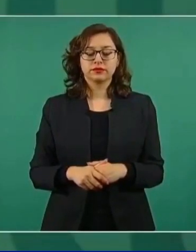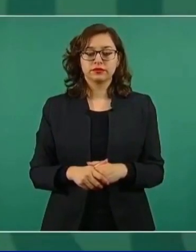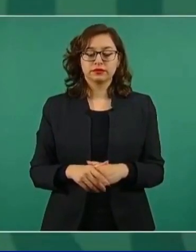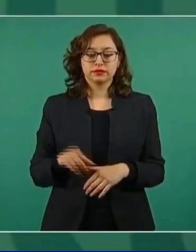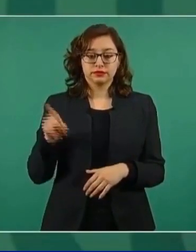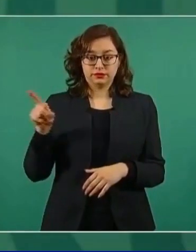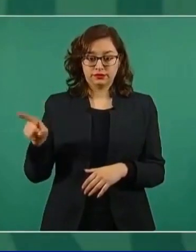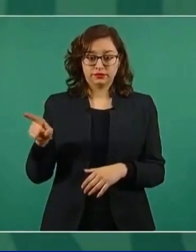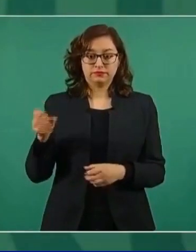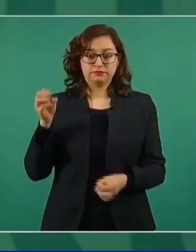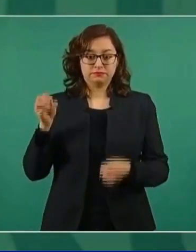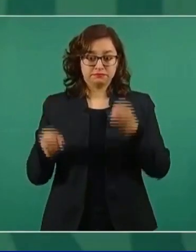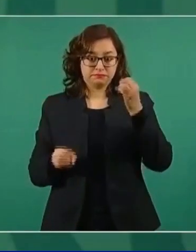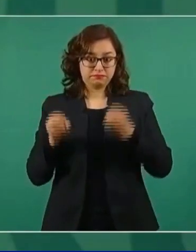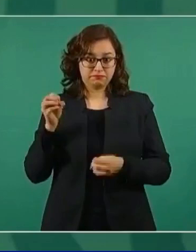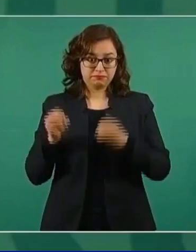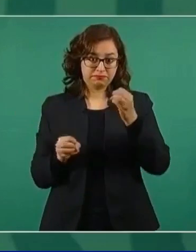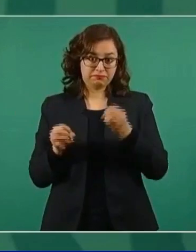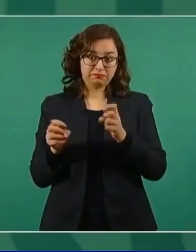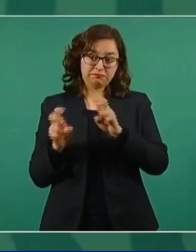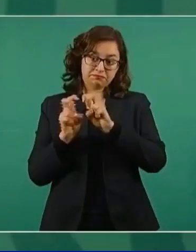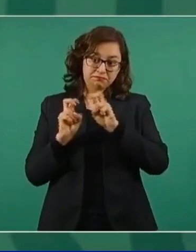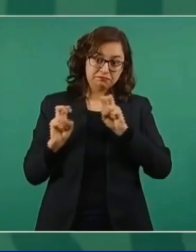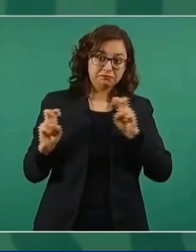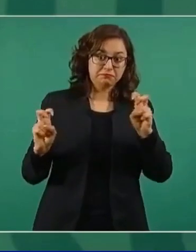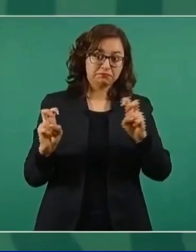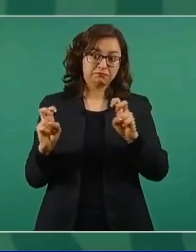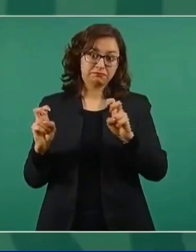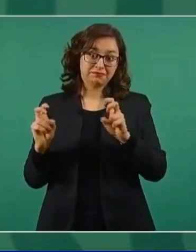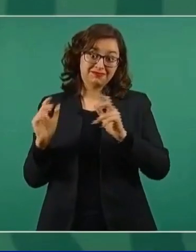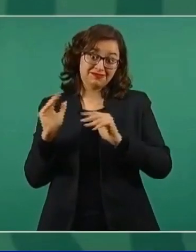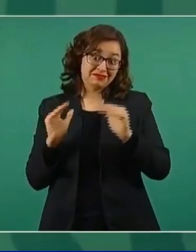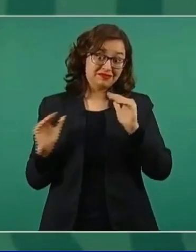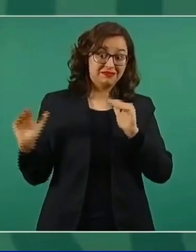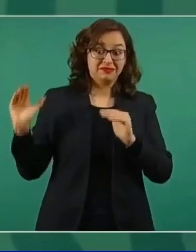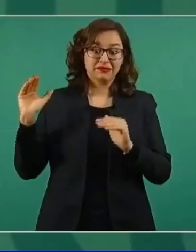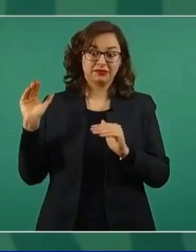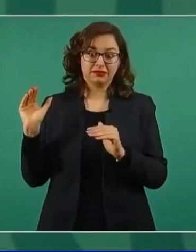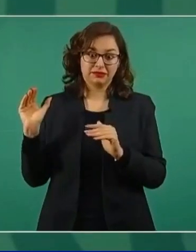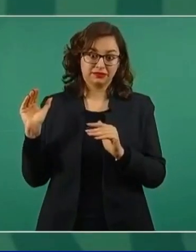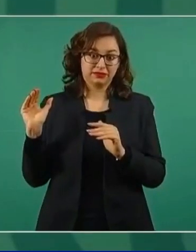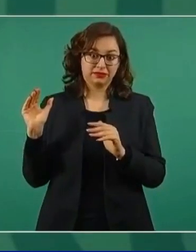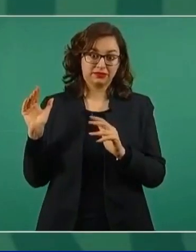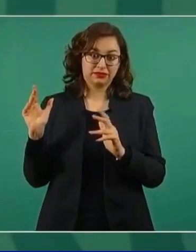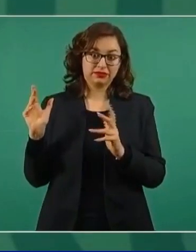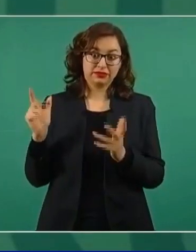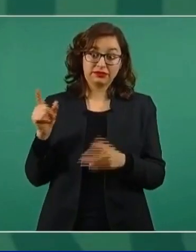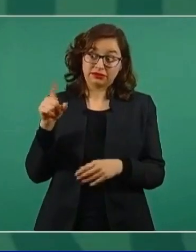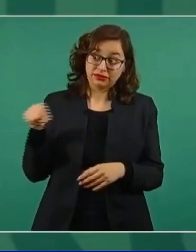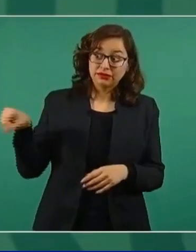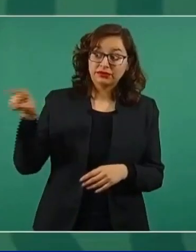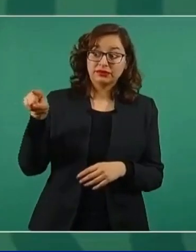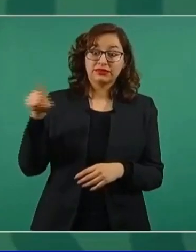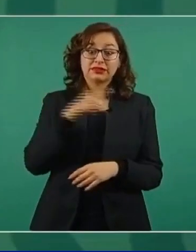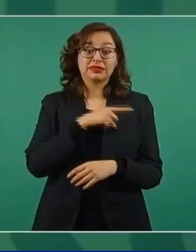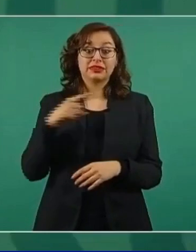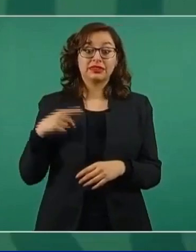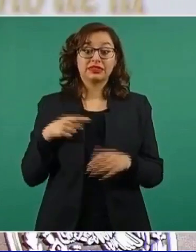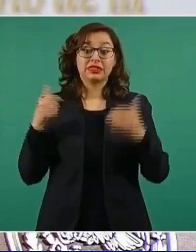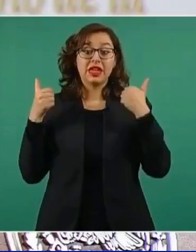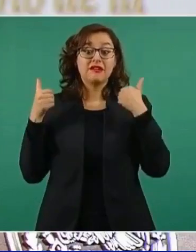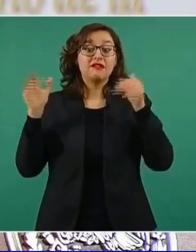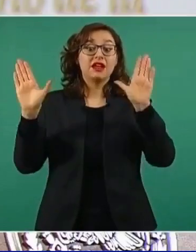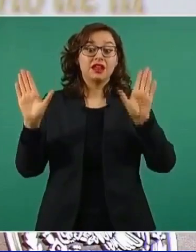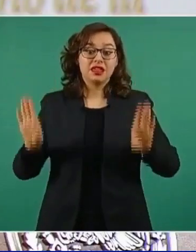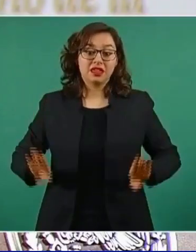jueces, magistrados, ministros, que deberían de dar el ejemplo,